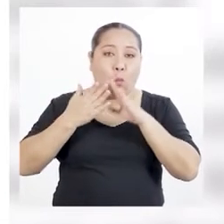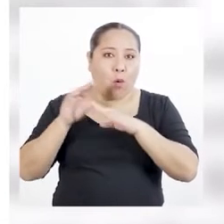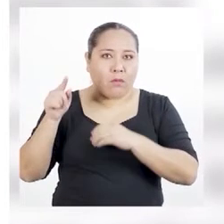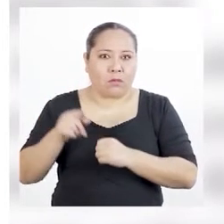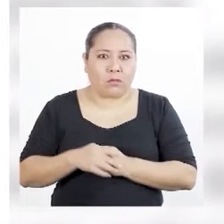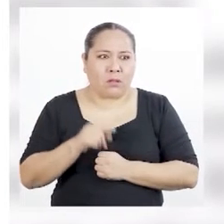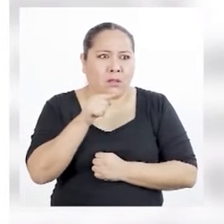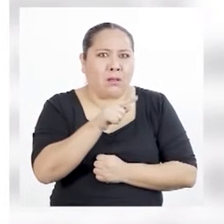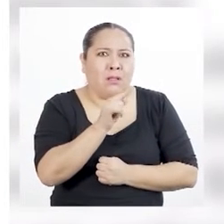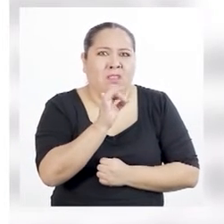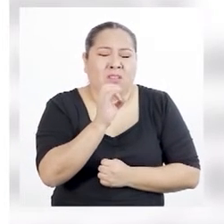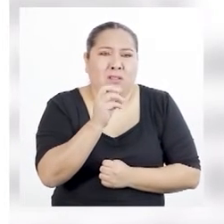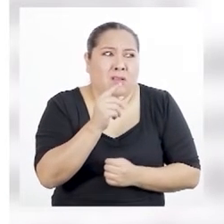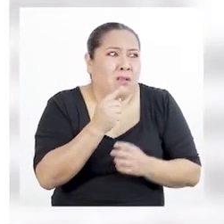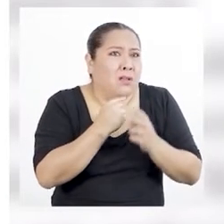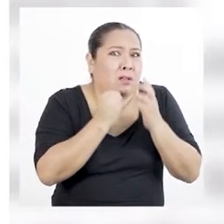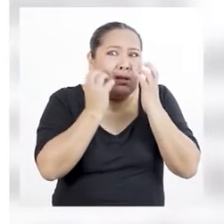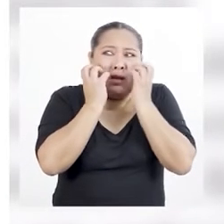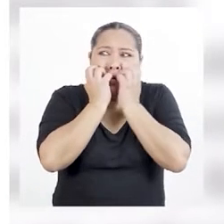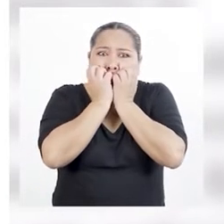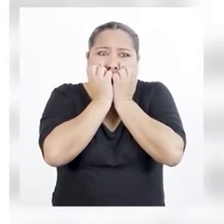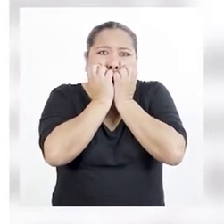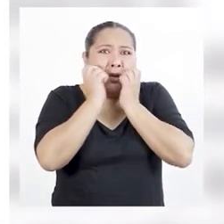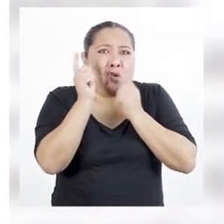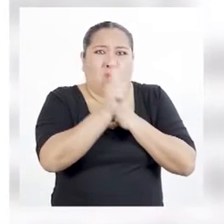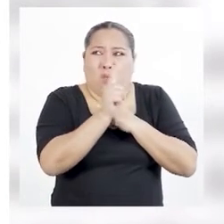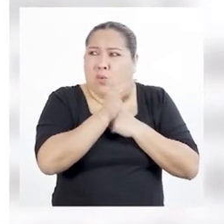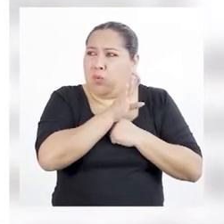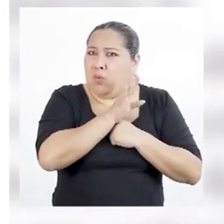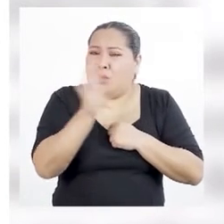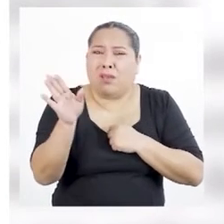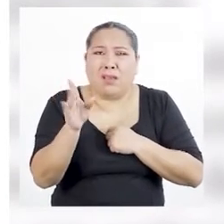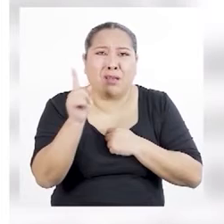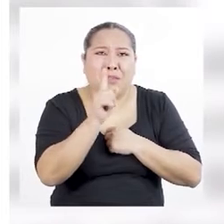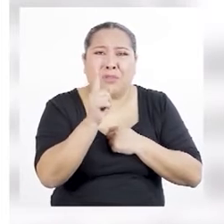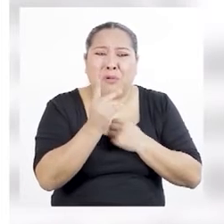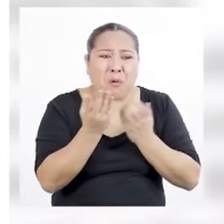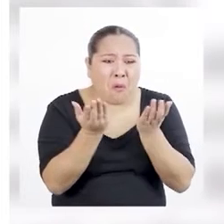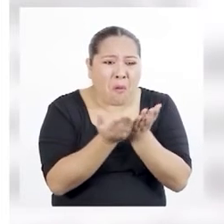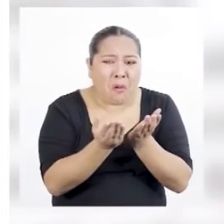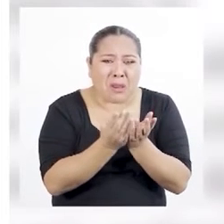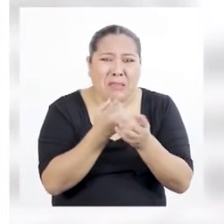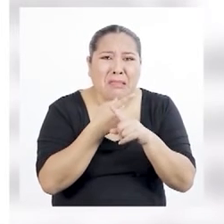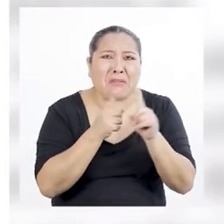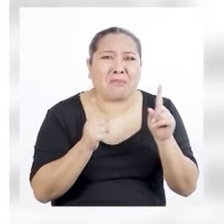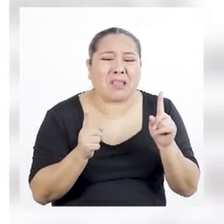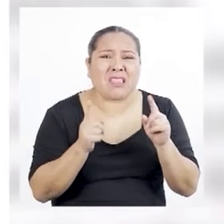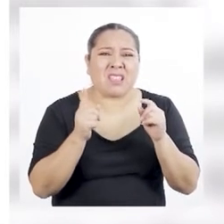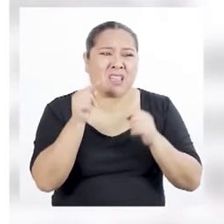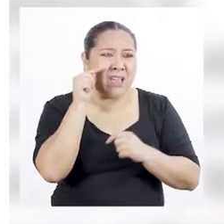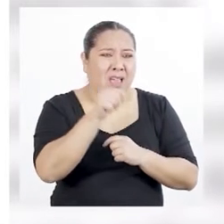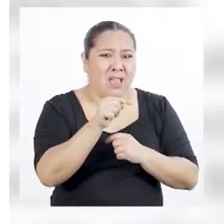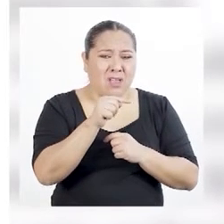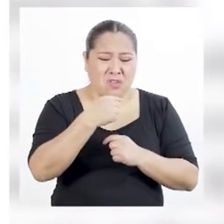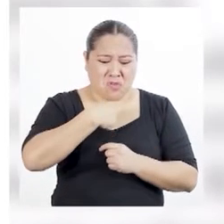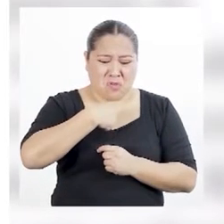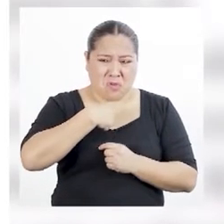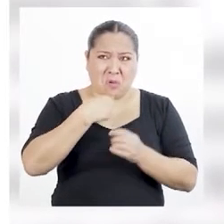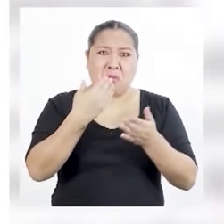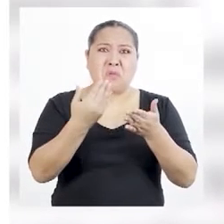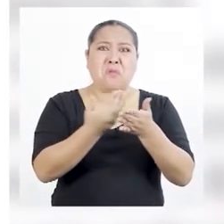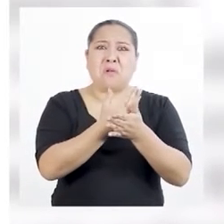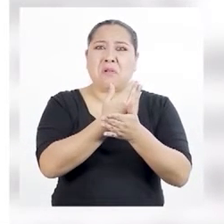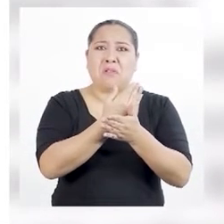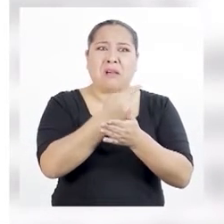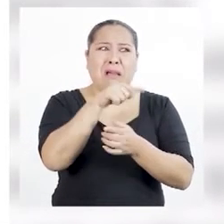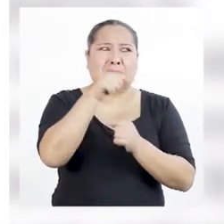pueblo. Pero Tomás no quería ir. Tampoco quería ir a otro colegio, ni quería ser el